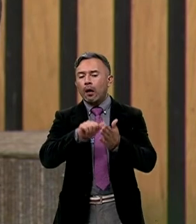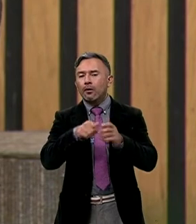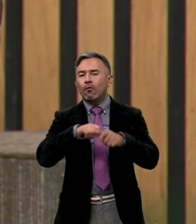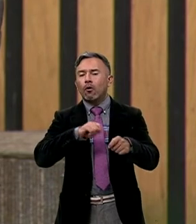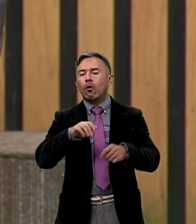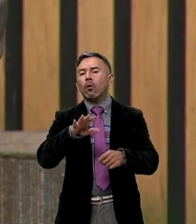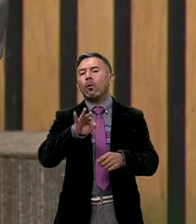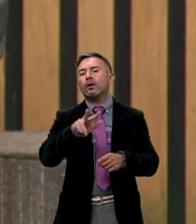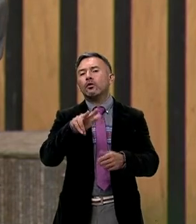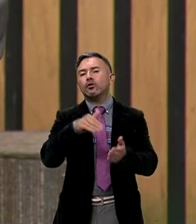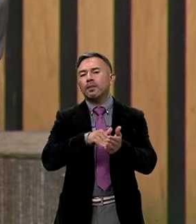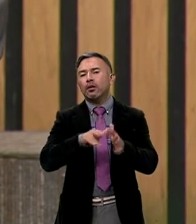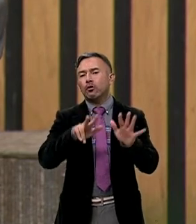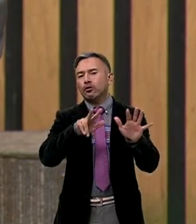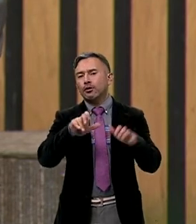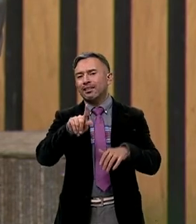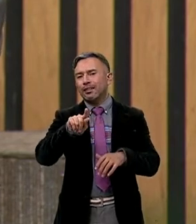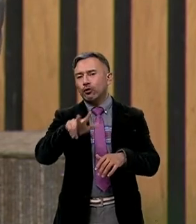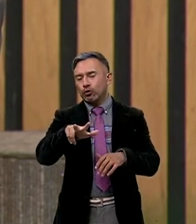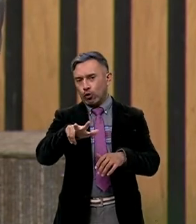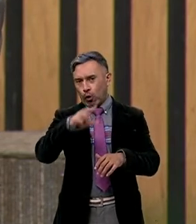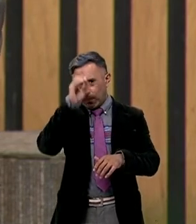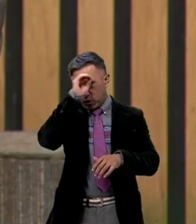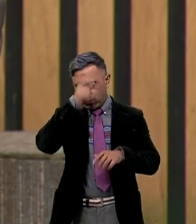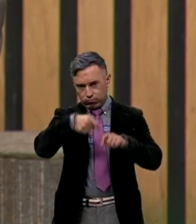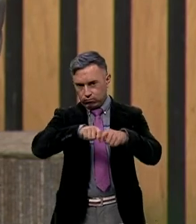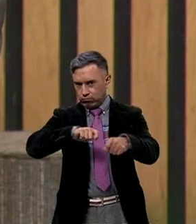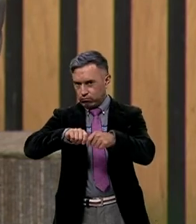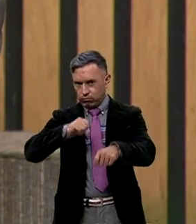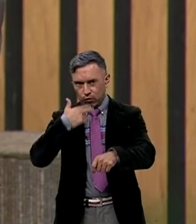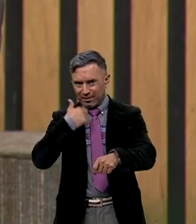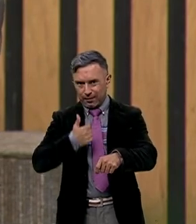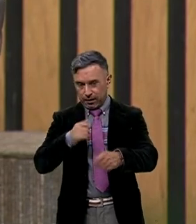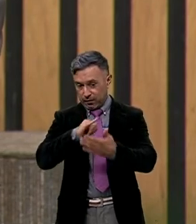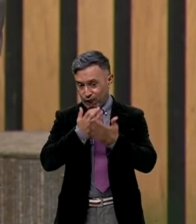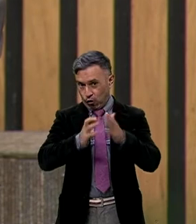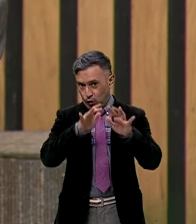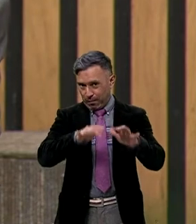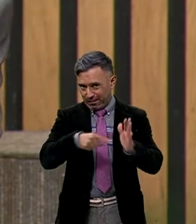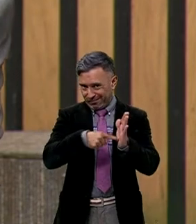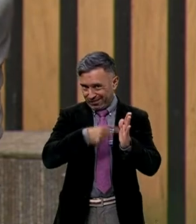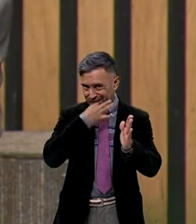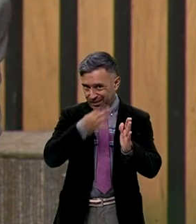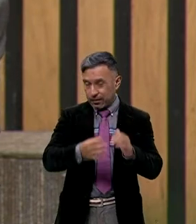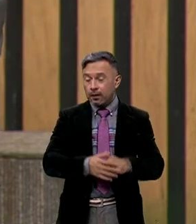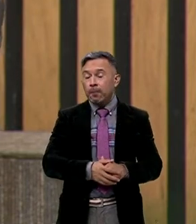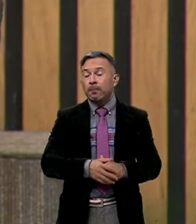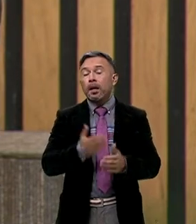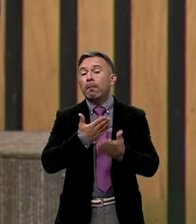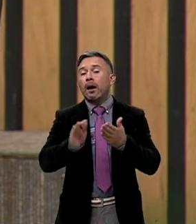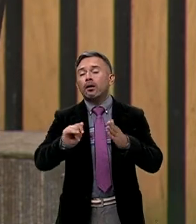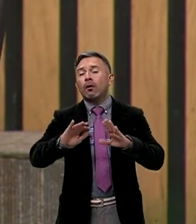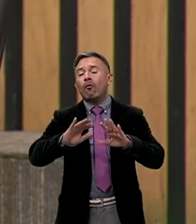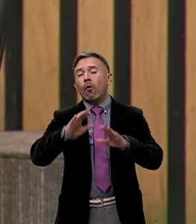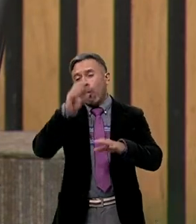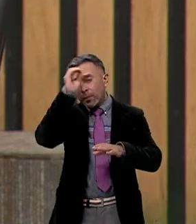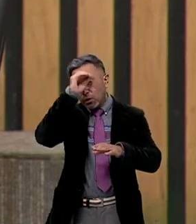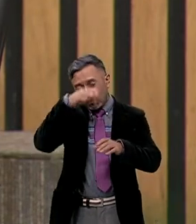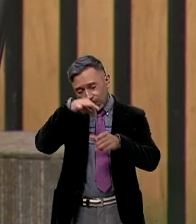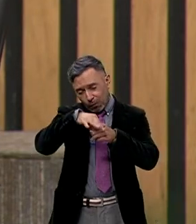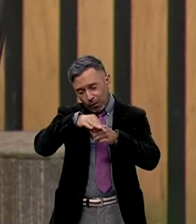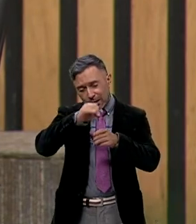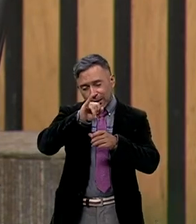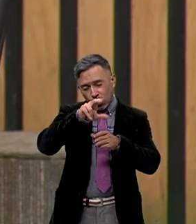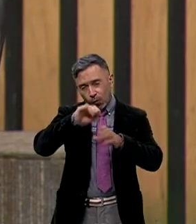mil 878 opiniones no dice el informe y en suma nos habla de que el total de opiniones vertidas en esta